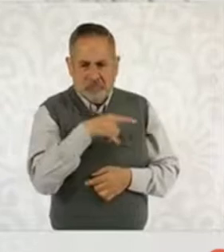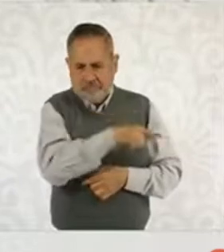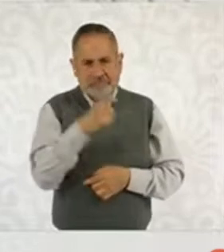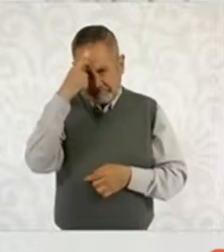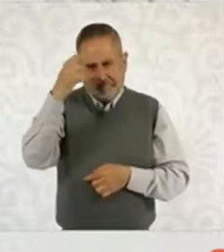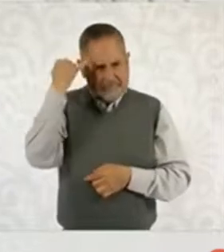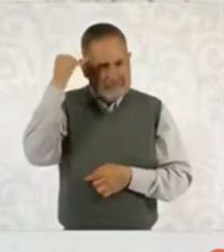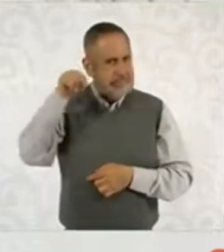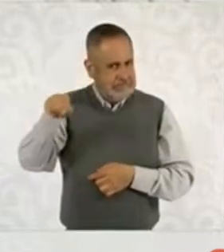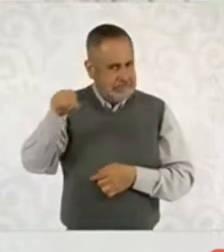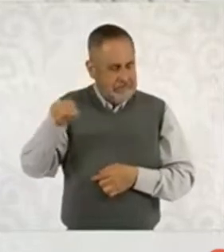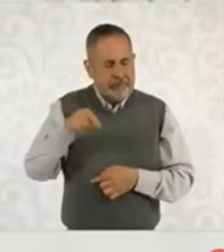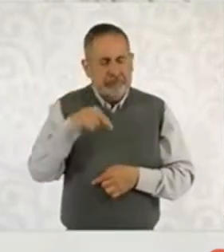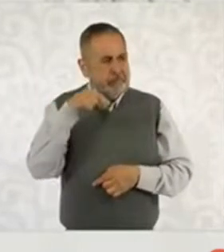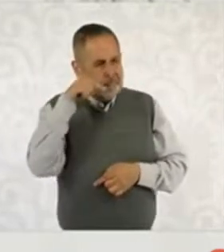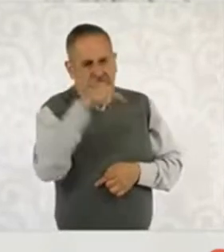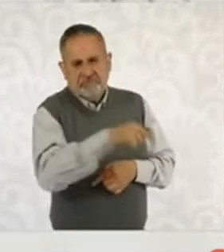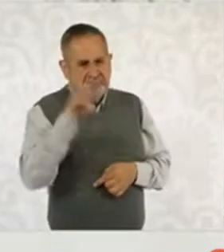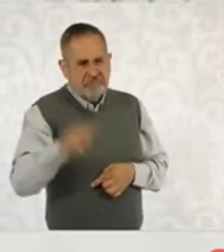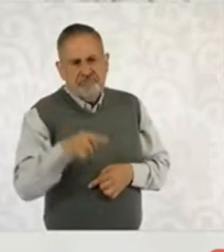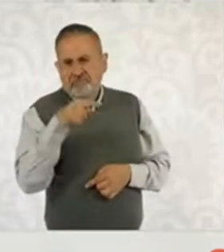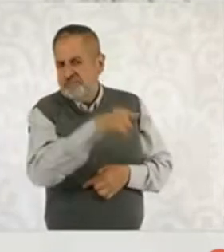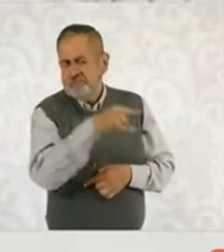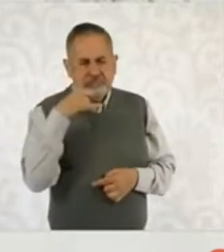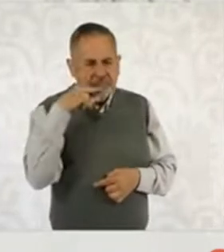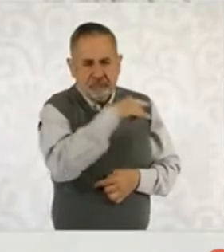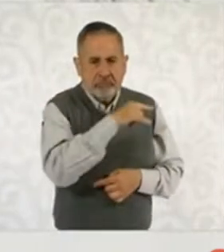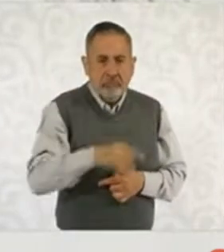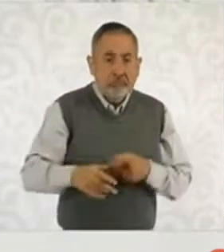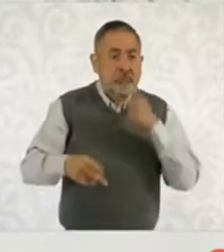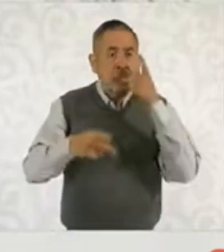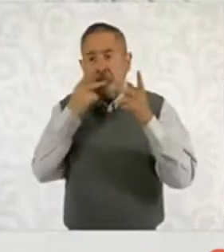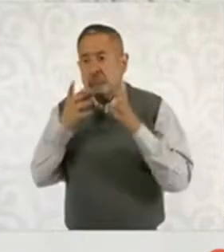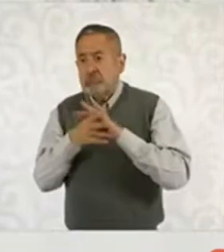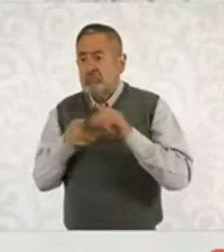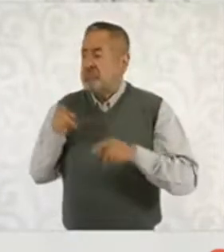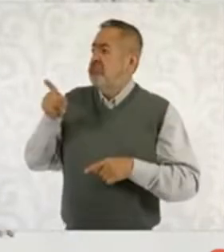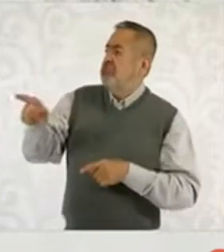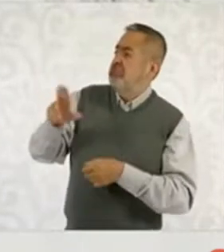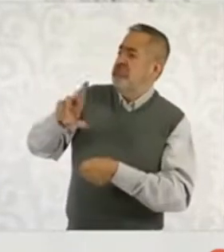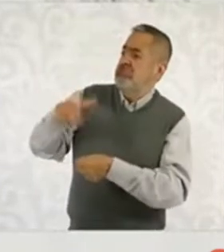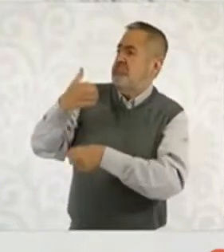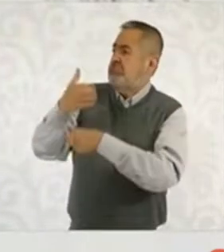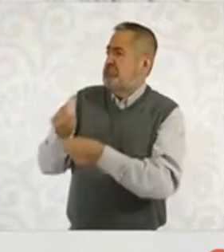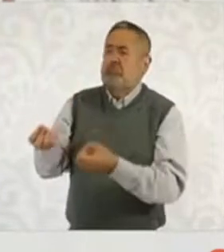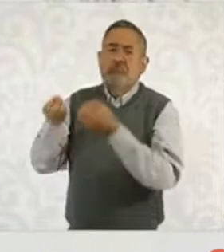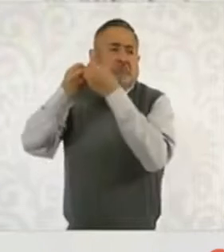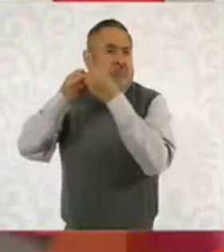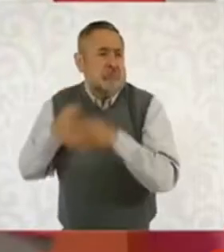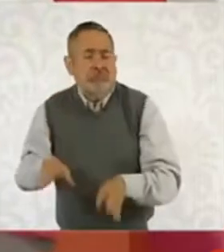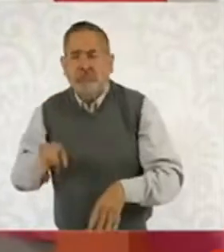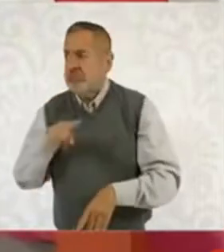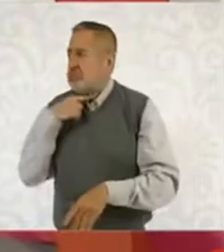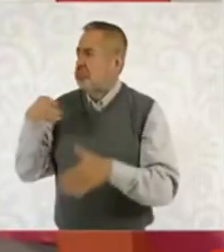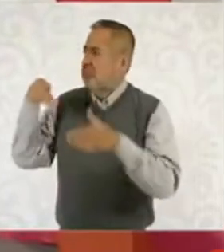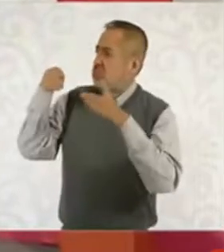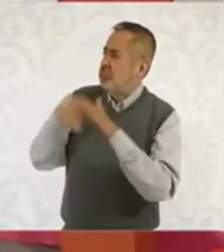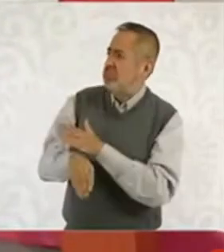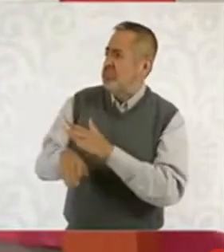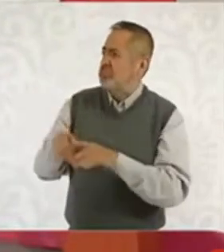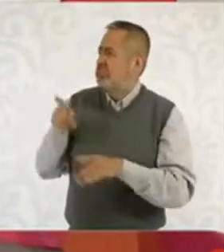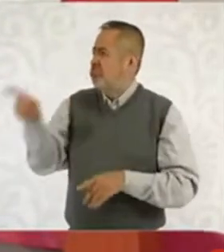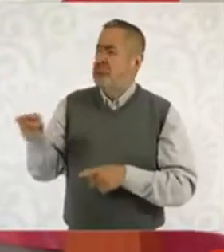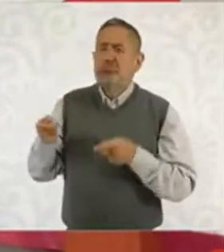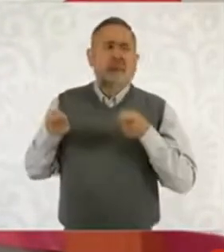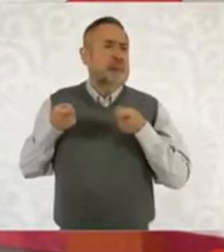Y tiene que ver con esto, porque hablan de que se acabó la república, que hay